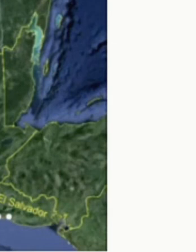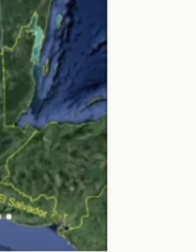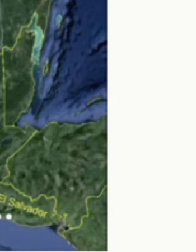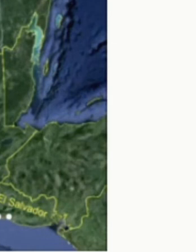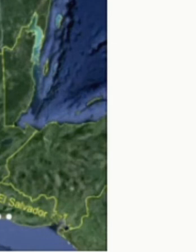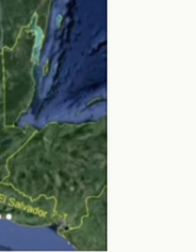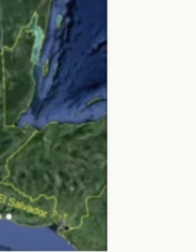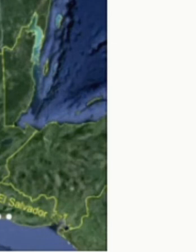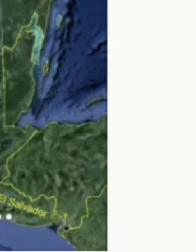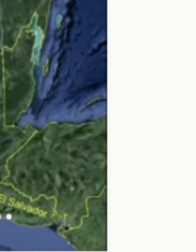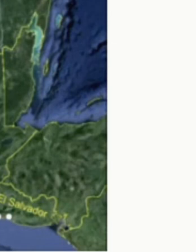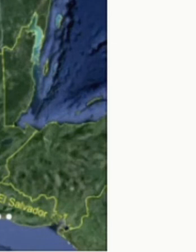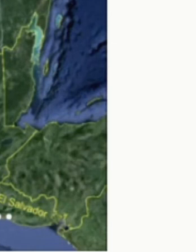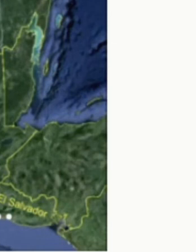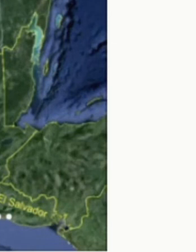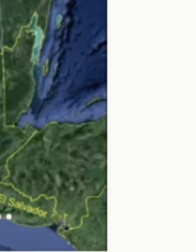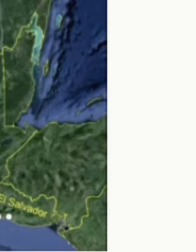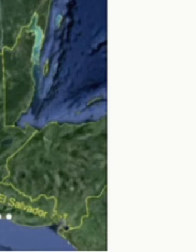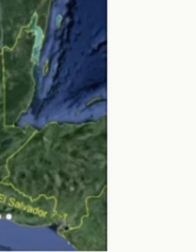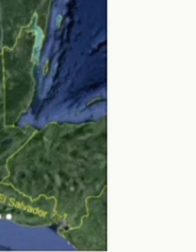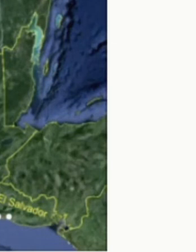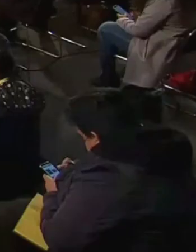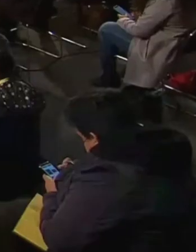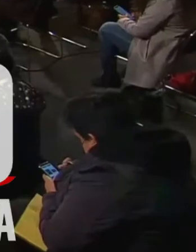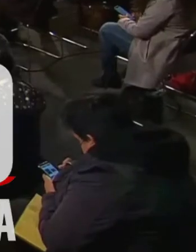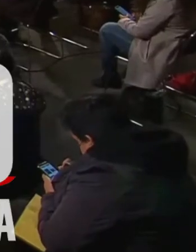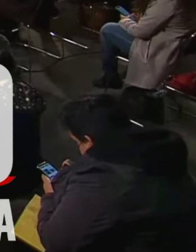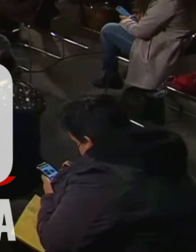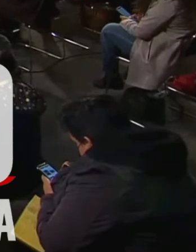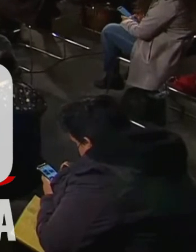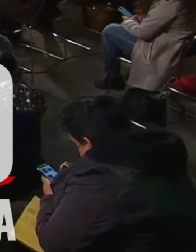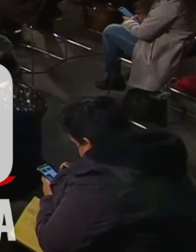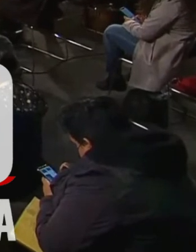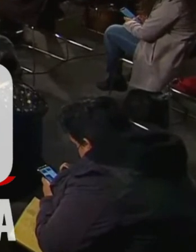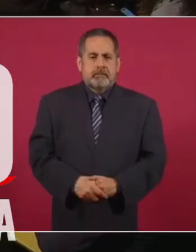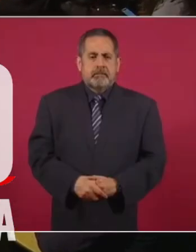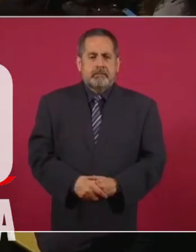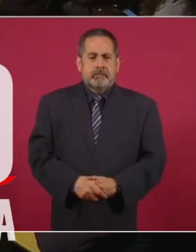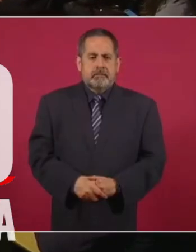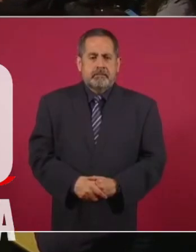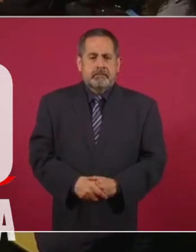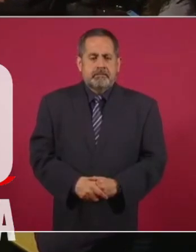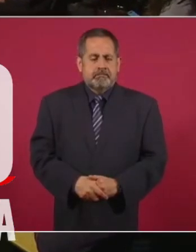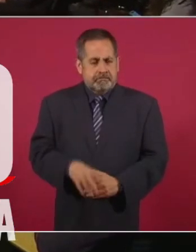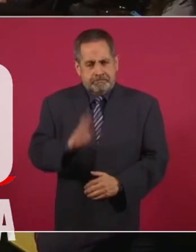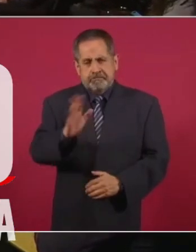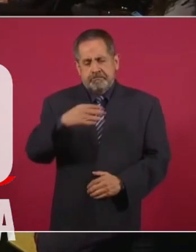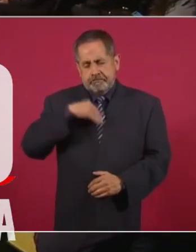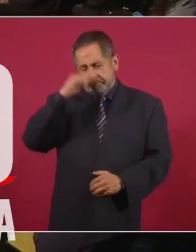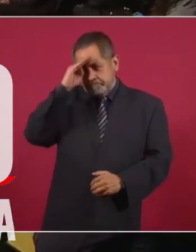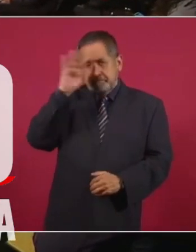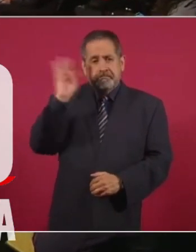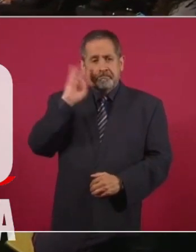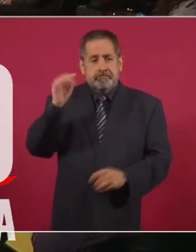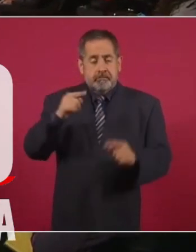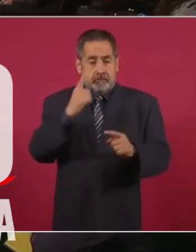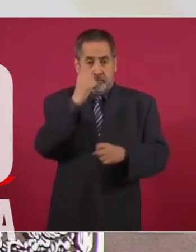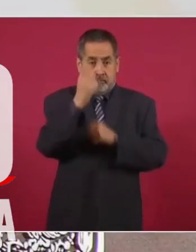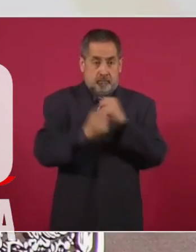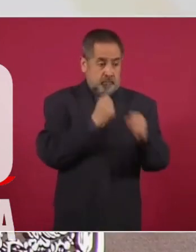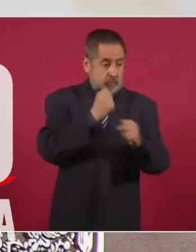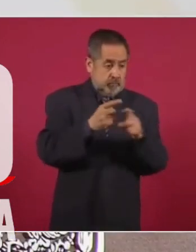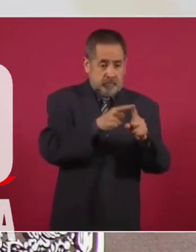simulacro nacional una vez al año sí sí por supuesto ya lo estamos considerando hacer dos o tres veces al